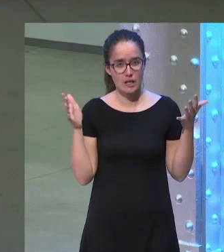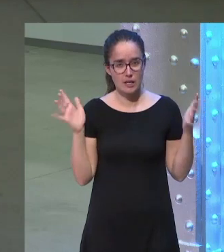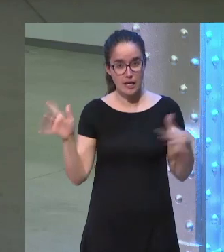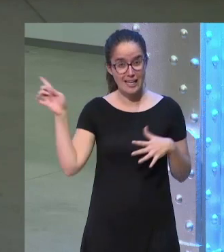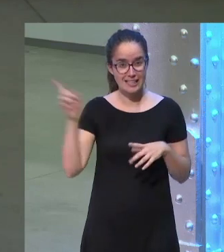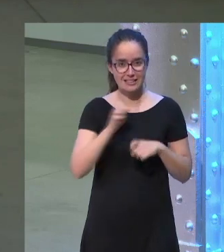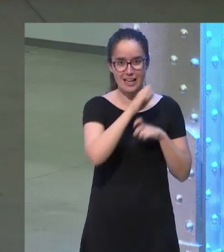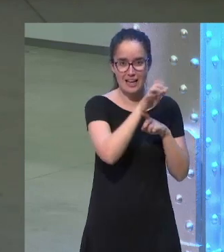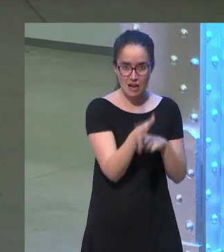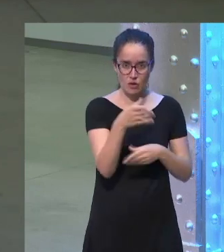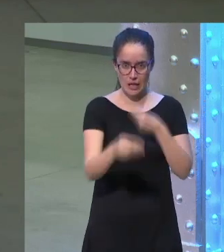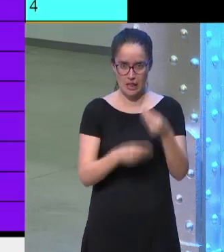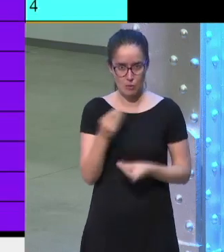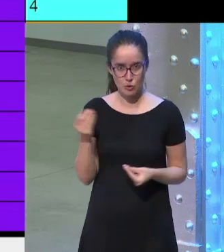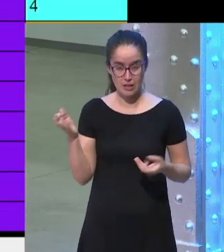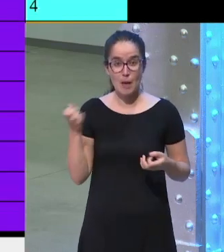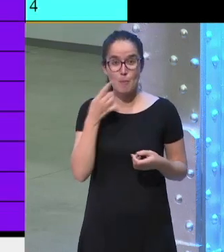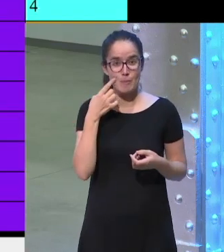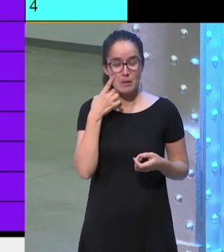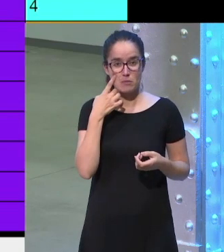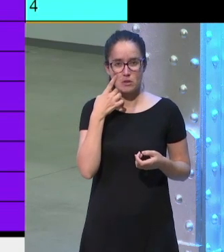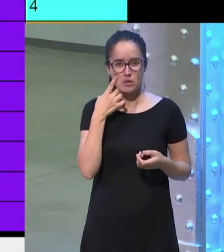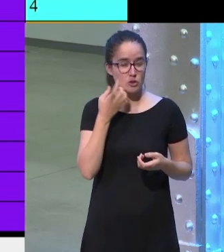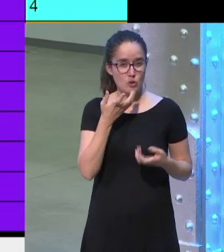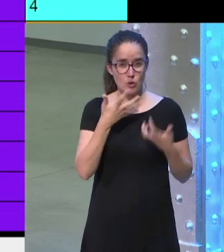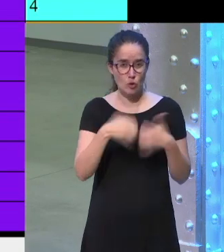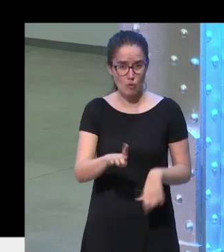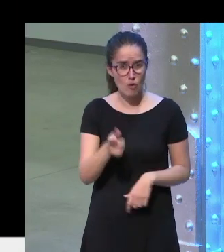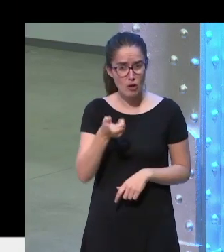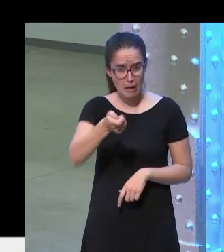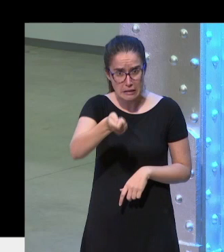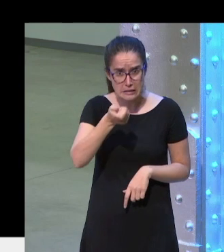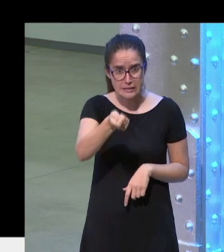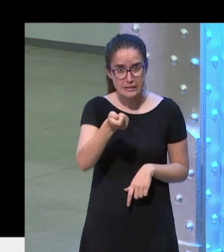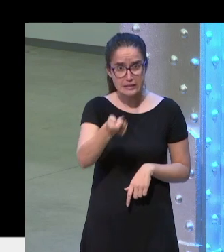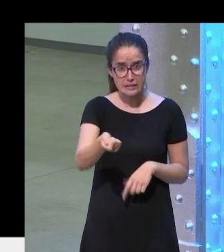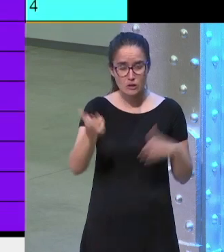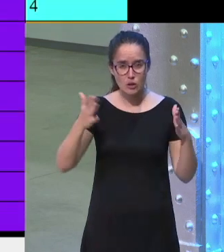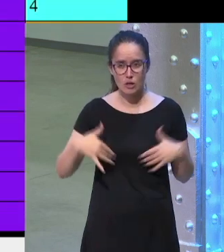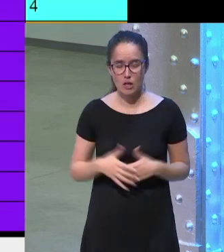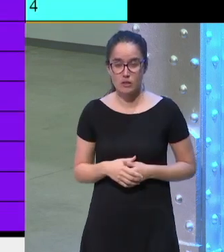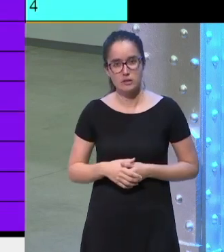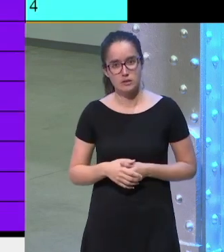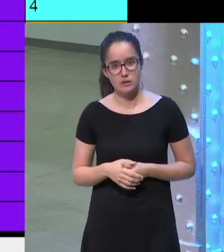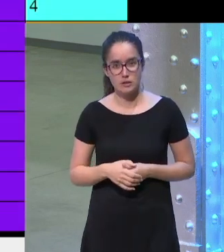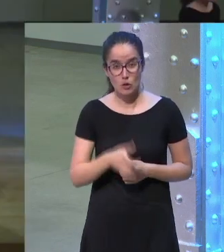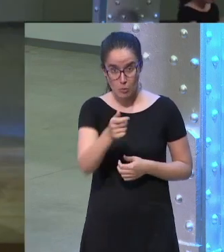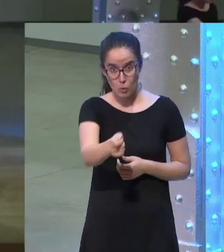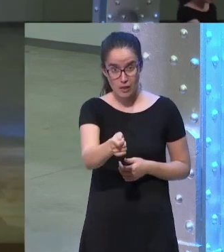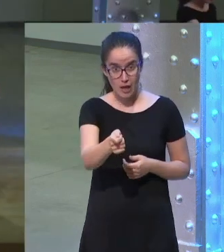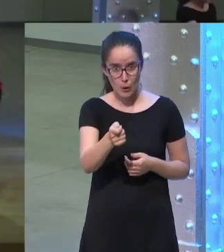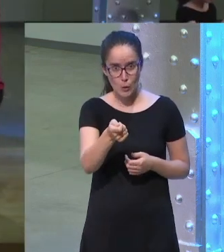Sobre este grafo hacemos lo siguiente. Bueno, vemos, es que no funciona el puntero, ¿no? Vaya tela. Es que no hay